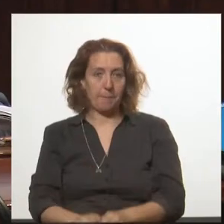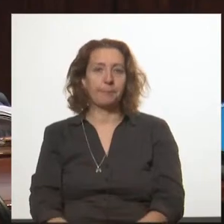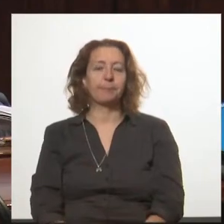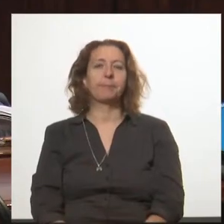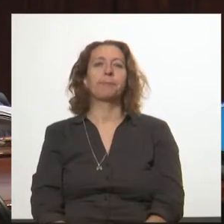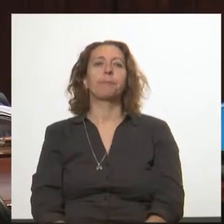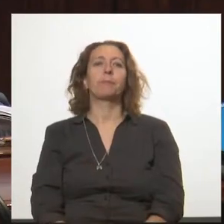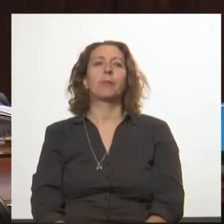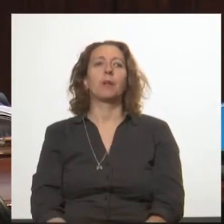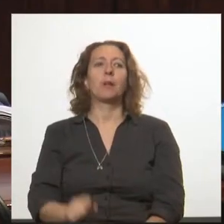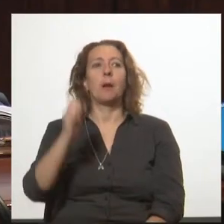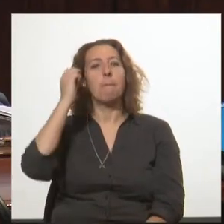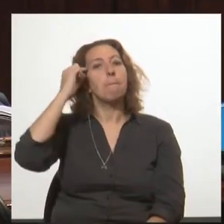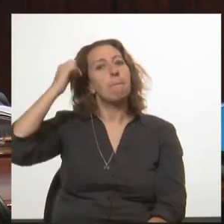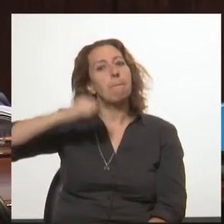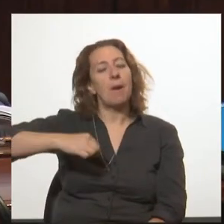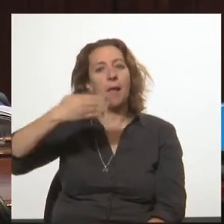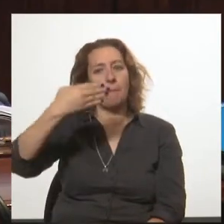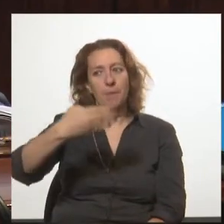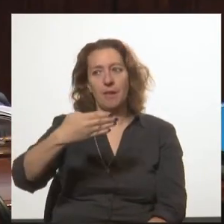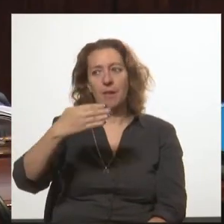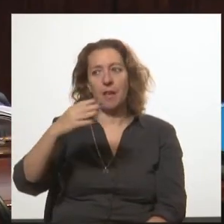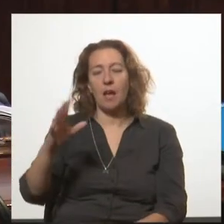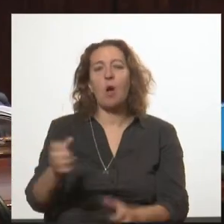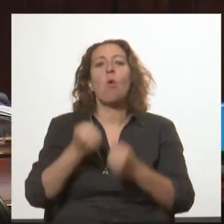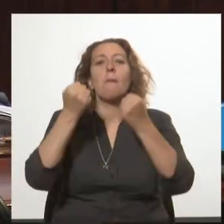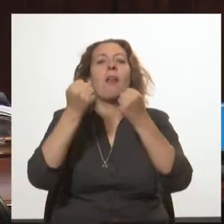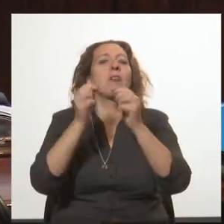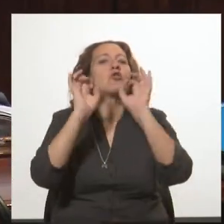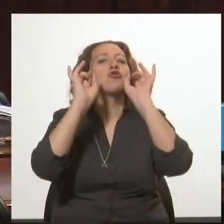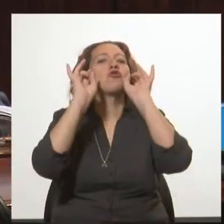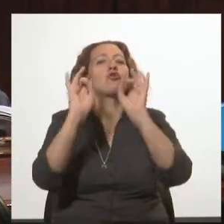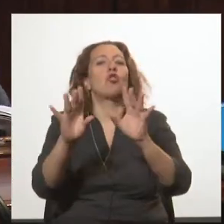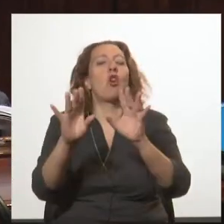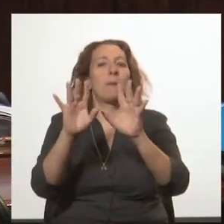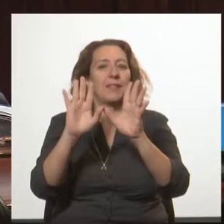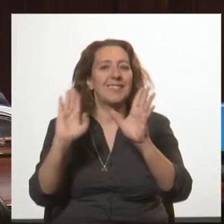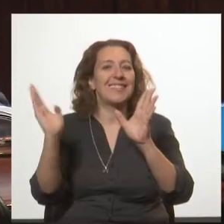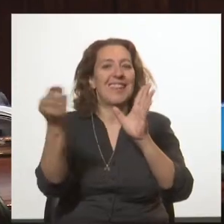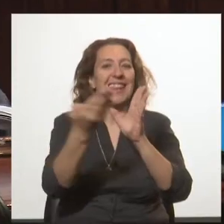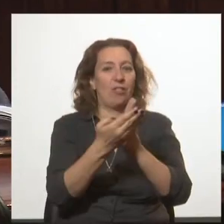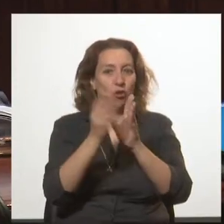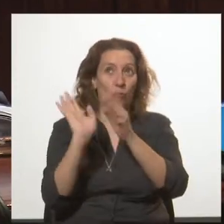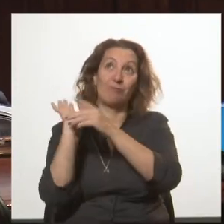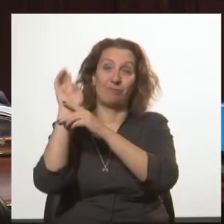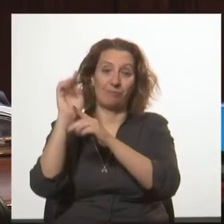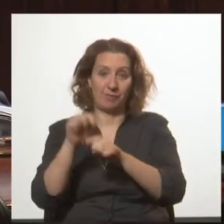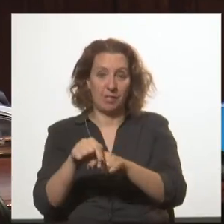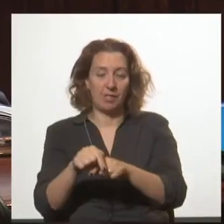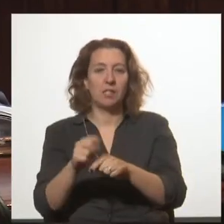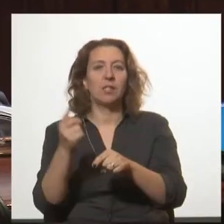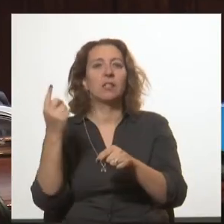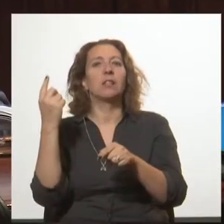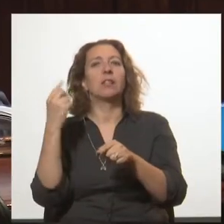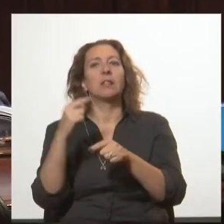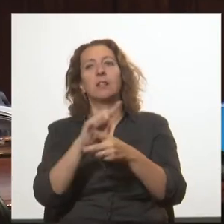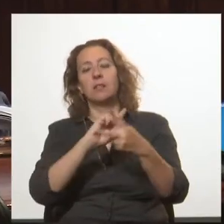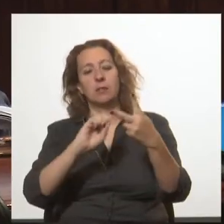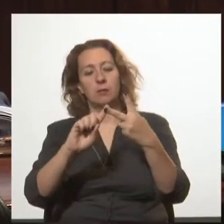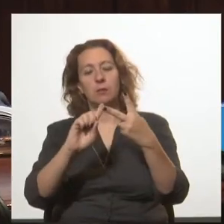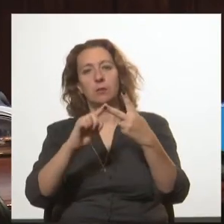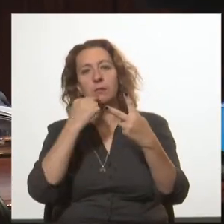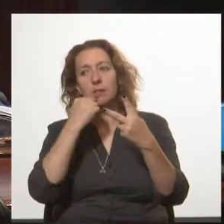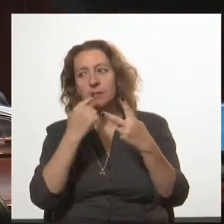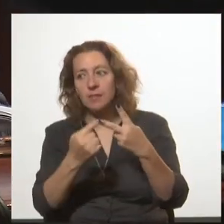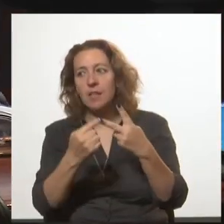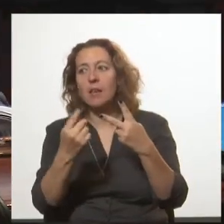plan de recuperar sólo el cilindro el segundo numeral de dicha resolución dice establecer que el